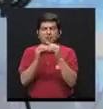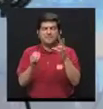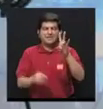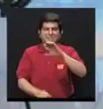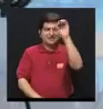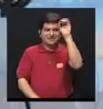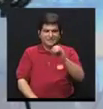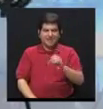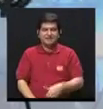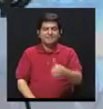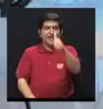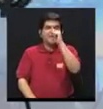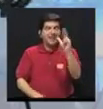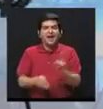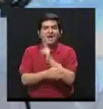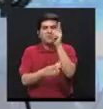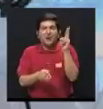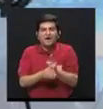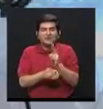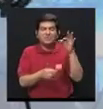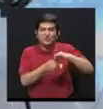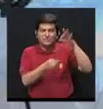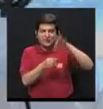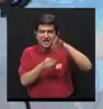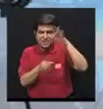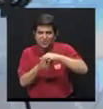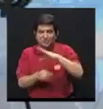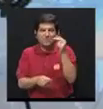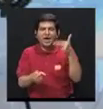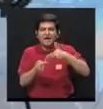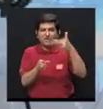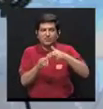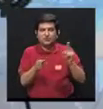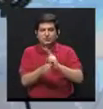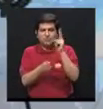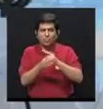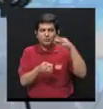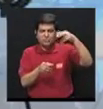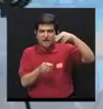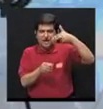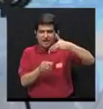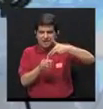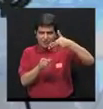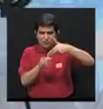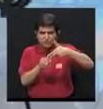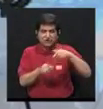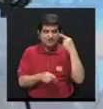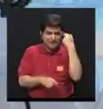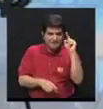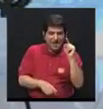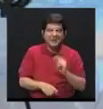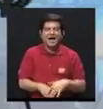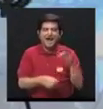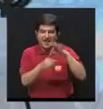agua que se usa en la agricultura y de los combustibles que se usan en la agricultura y la mayoría de la tierra.